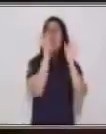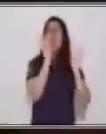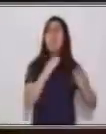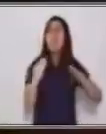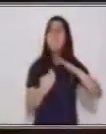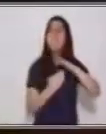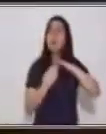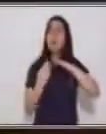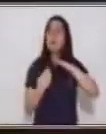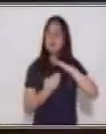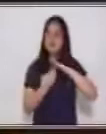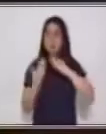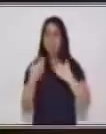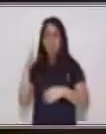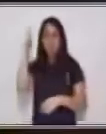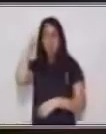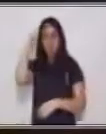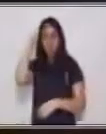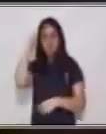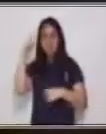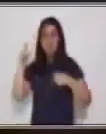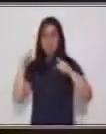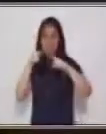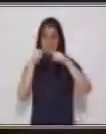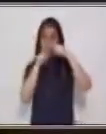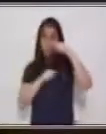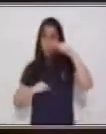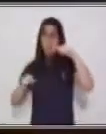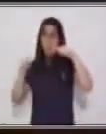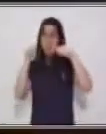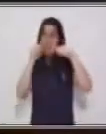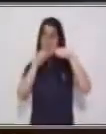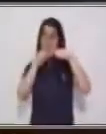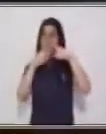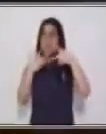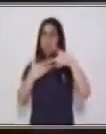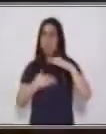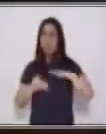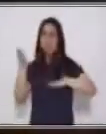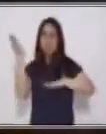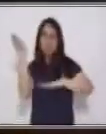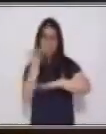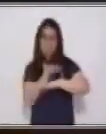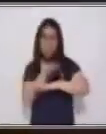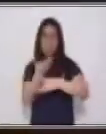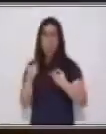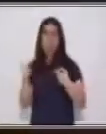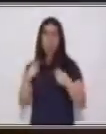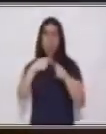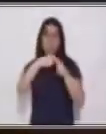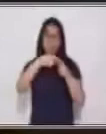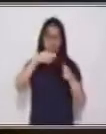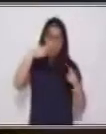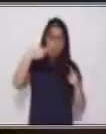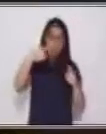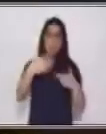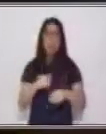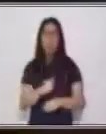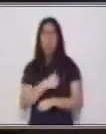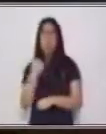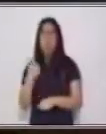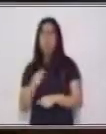y lo que es la parábola. Estas llevan sus propias